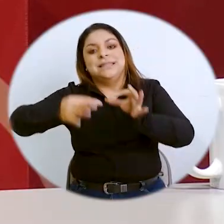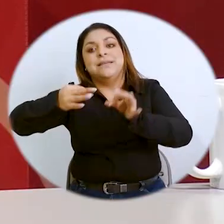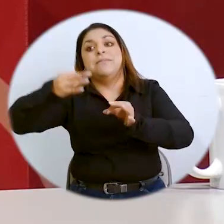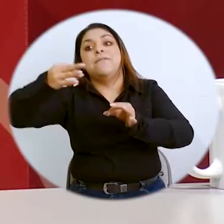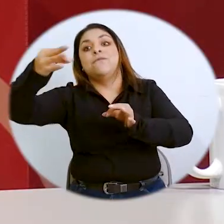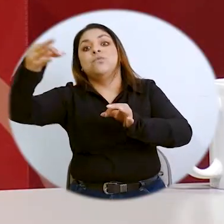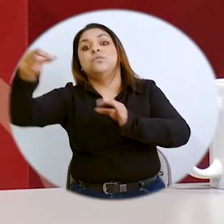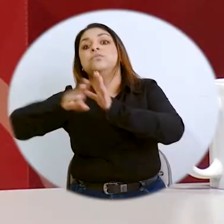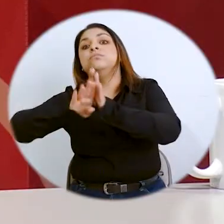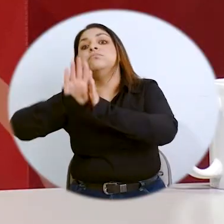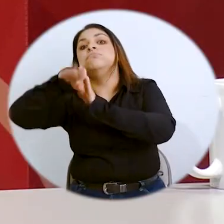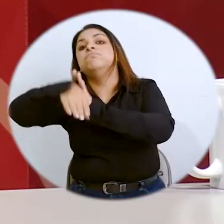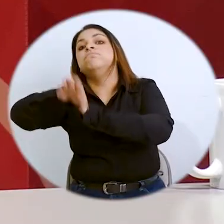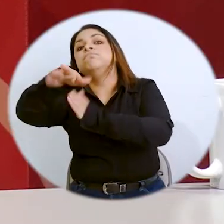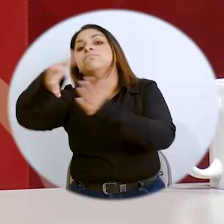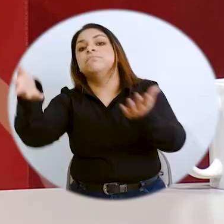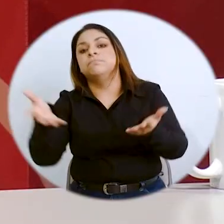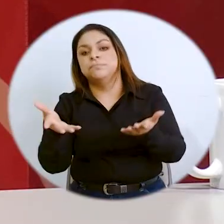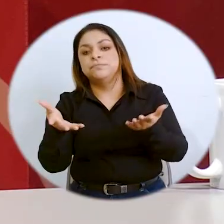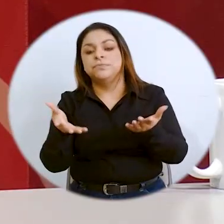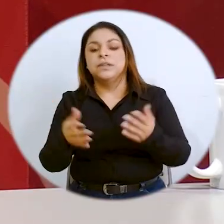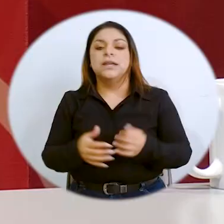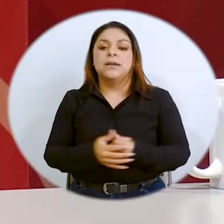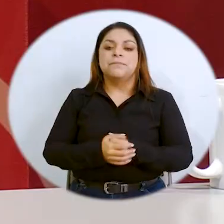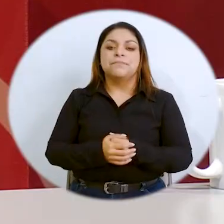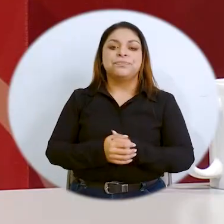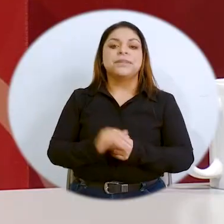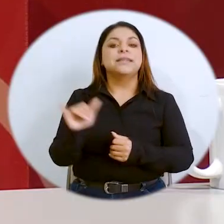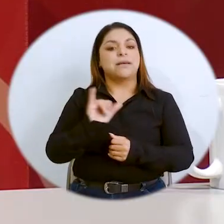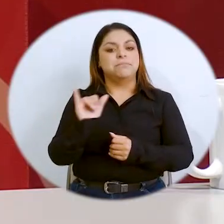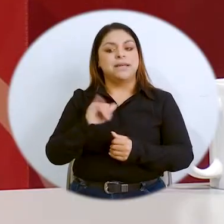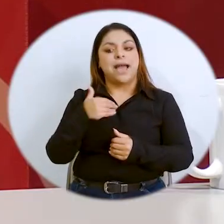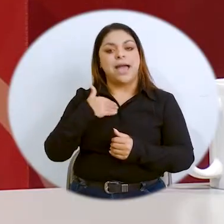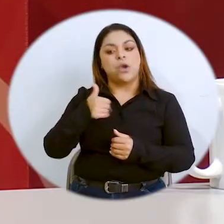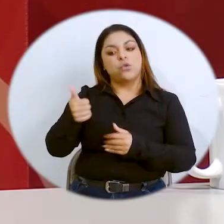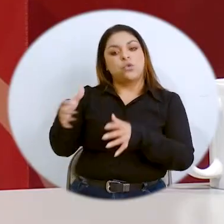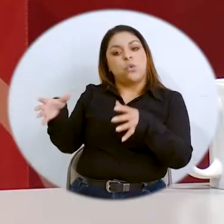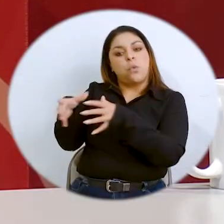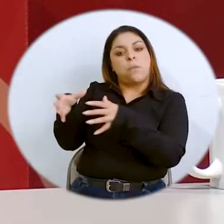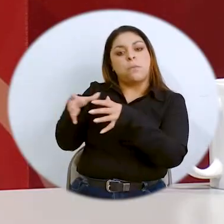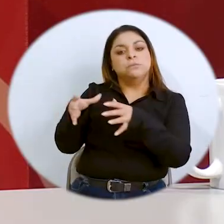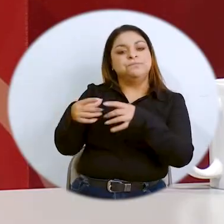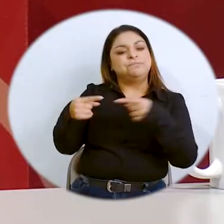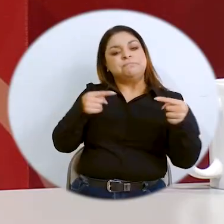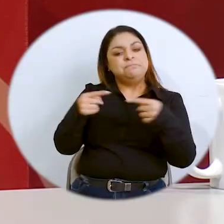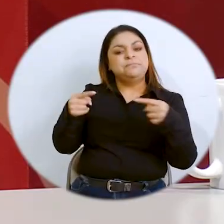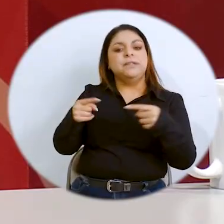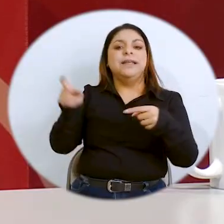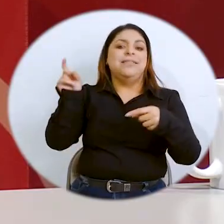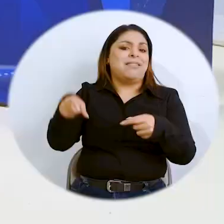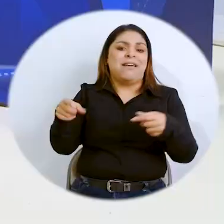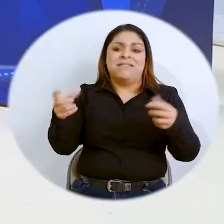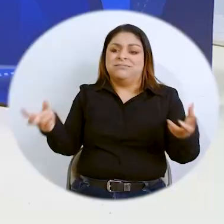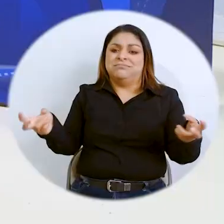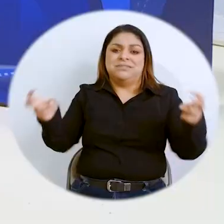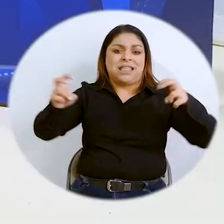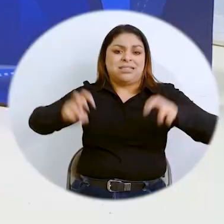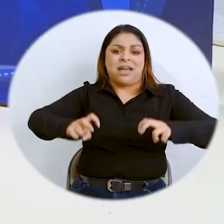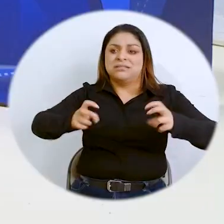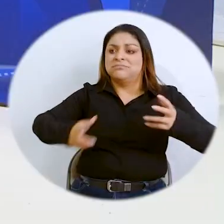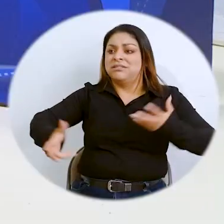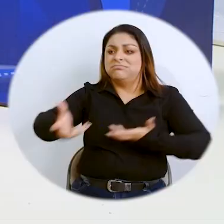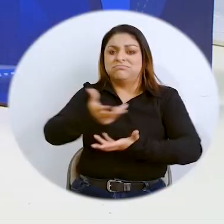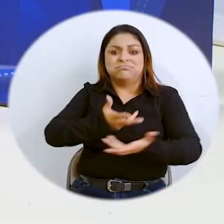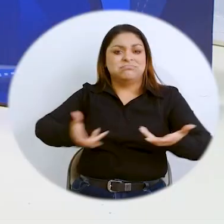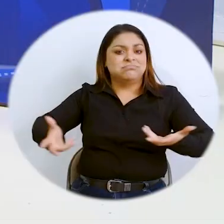una oposición, ¿verdad?, que si bien es cierto puede plantear alternativas, también tiene que sentarse a negociar con el gobierno para poder pasar muchos de esos